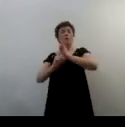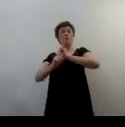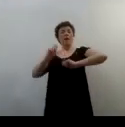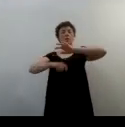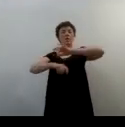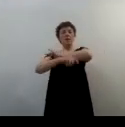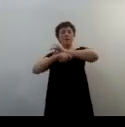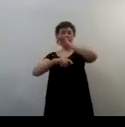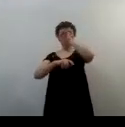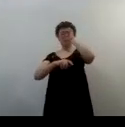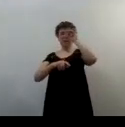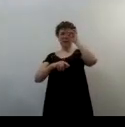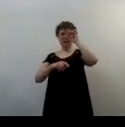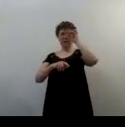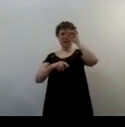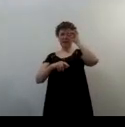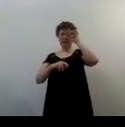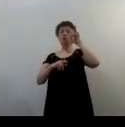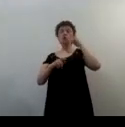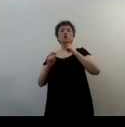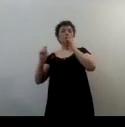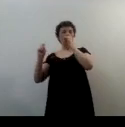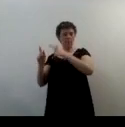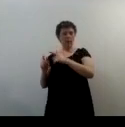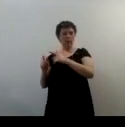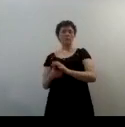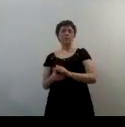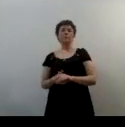Madrid y podéis tener acceso a ella, obviamente.